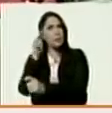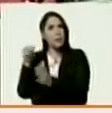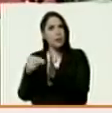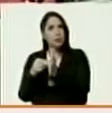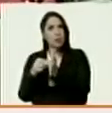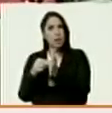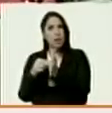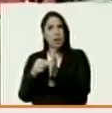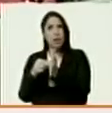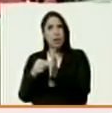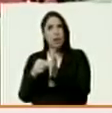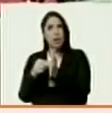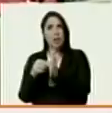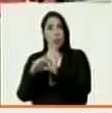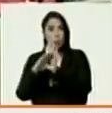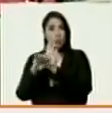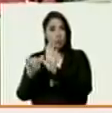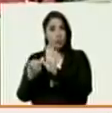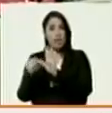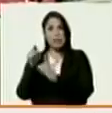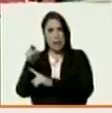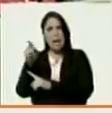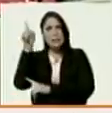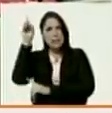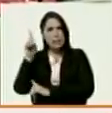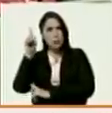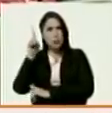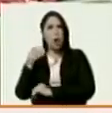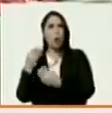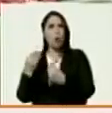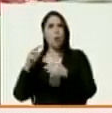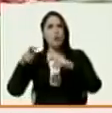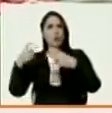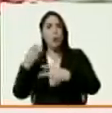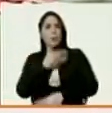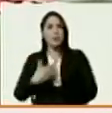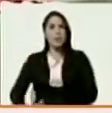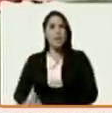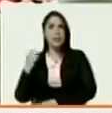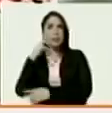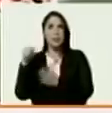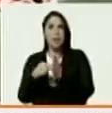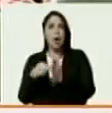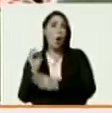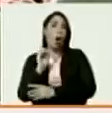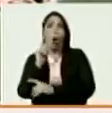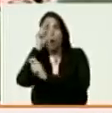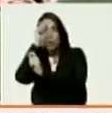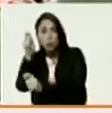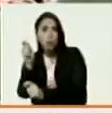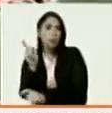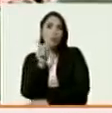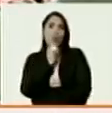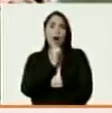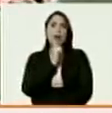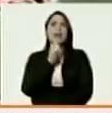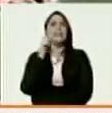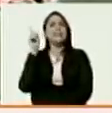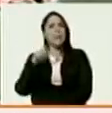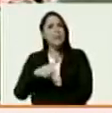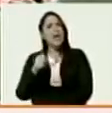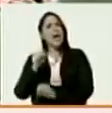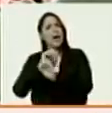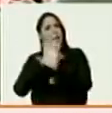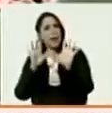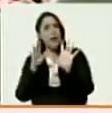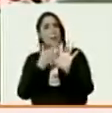Constituyente a este diputado como presidente de la Asamblea o no lo reconocen? Y también quería que me aclarara, ¿el